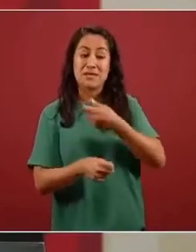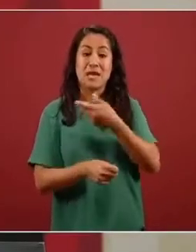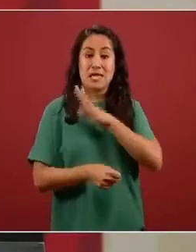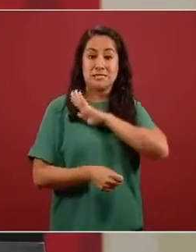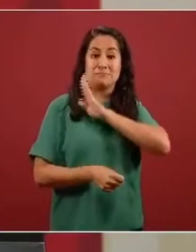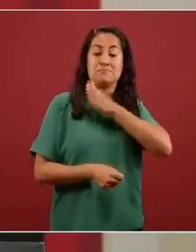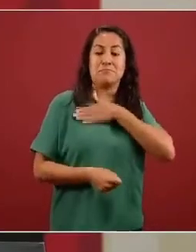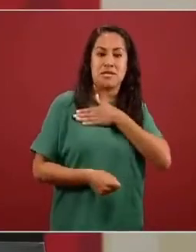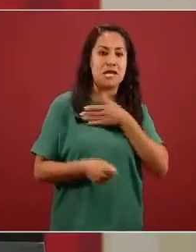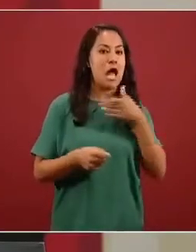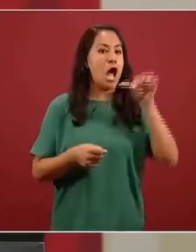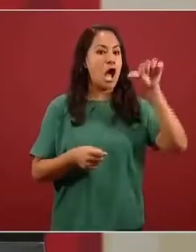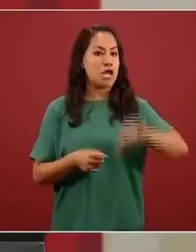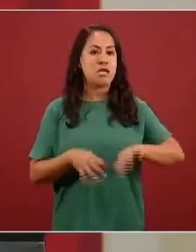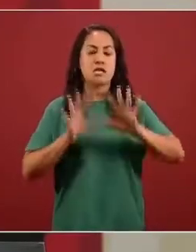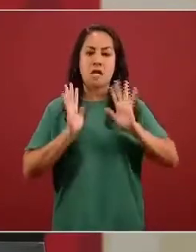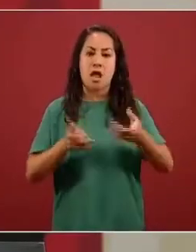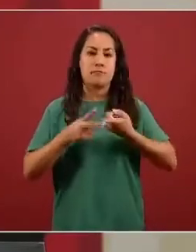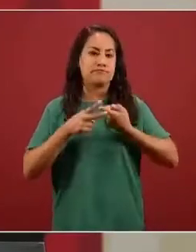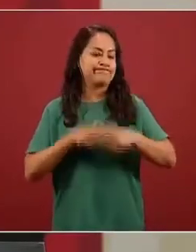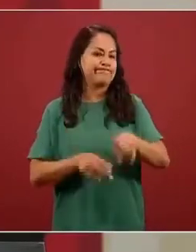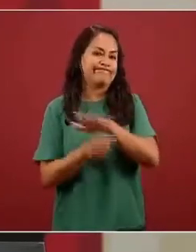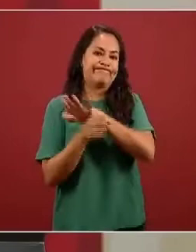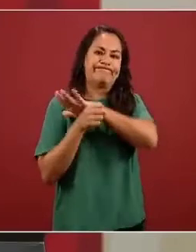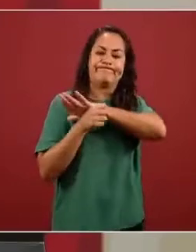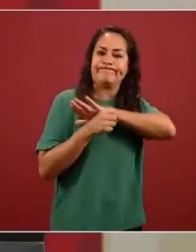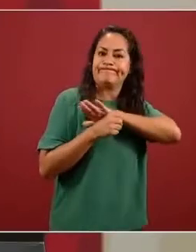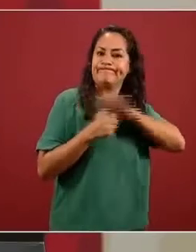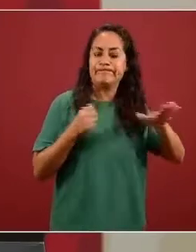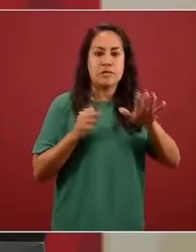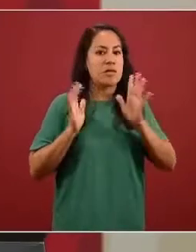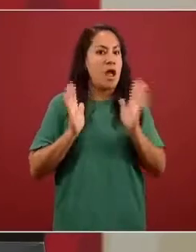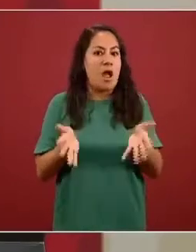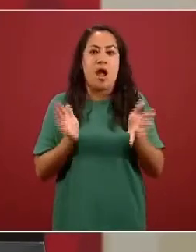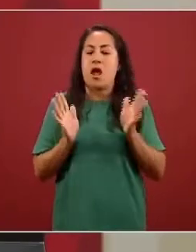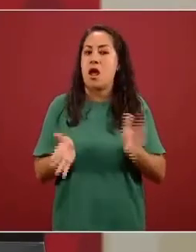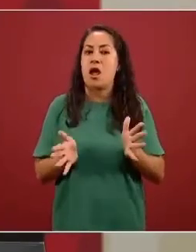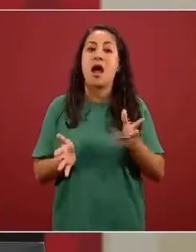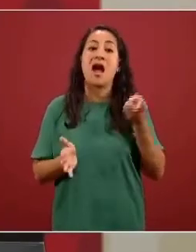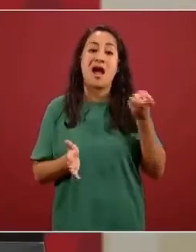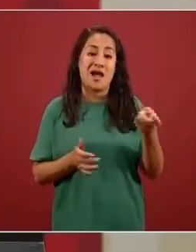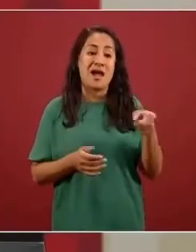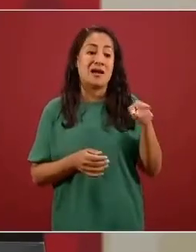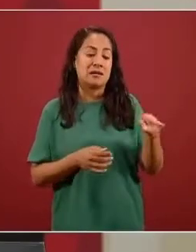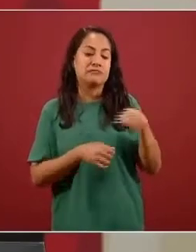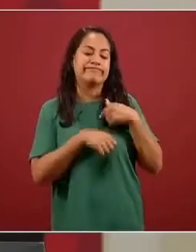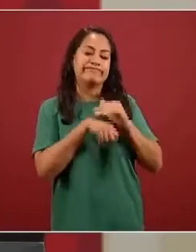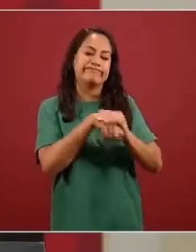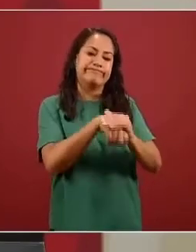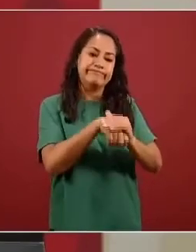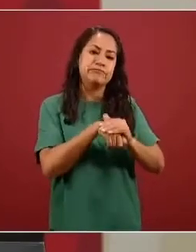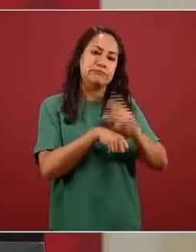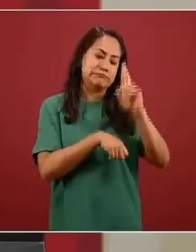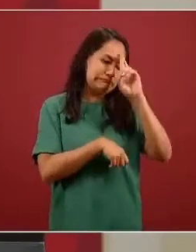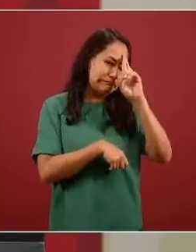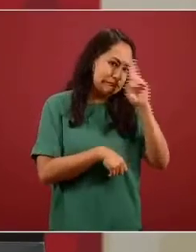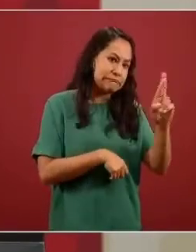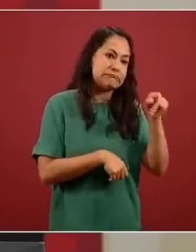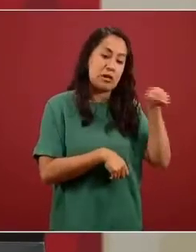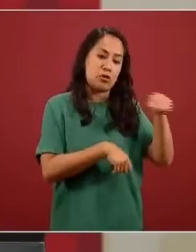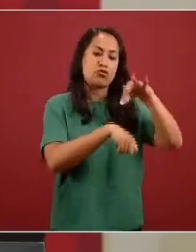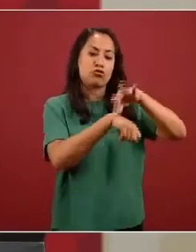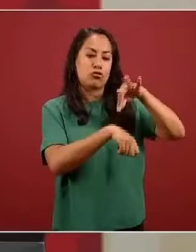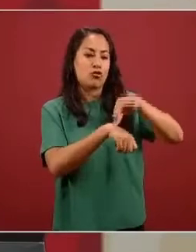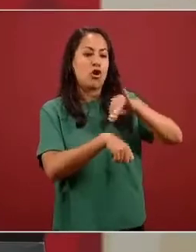máxima. Platiqué por mensaje con mi buen amigo y respetadísimo infectólogo, el doctor José